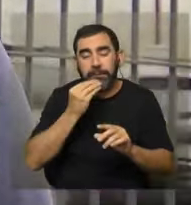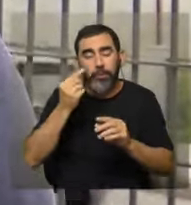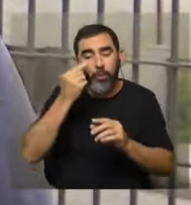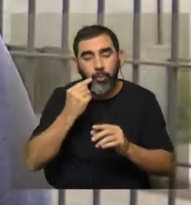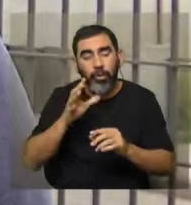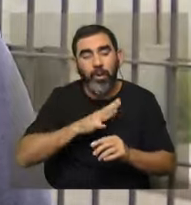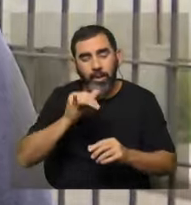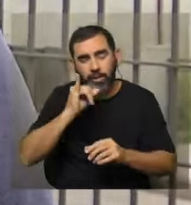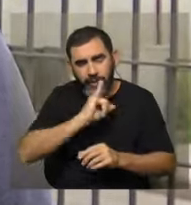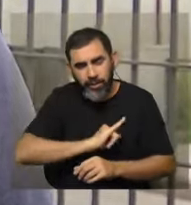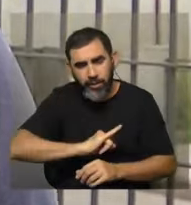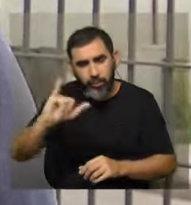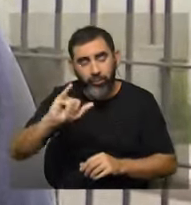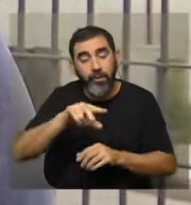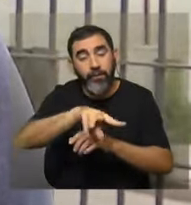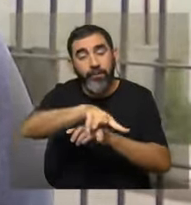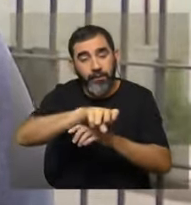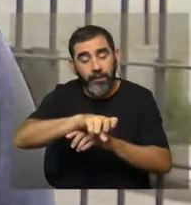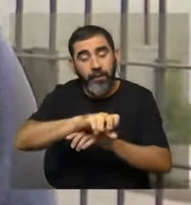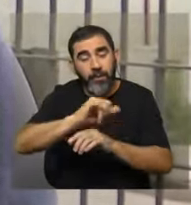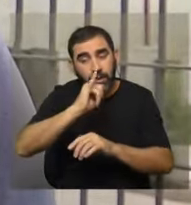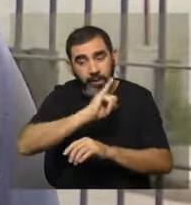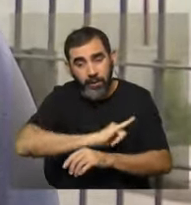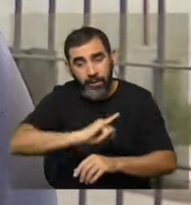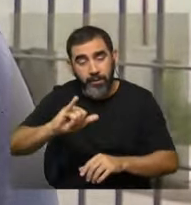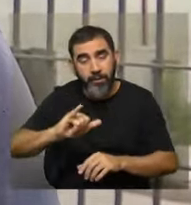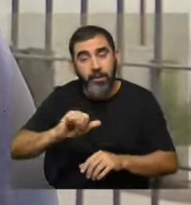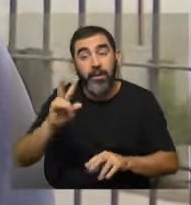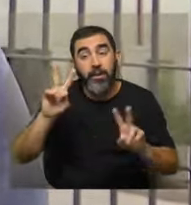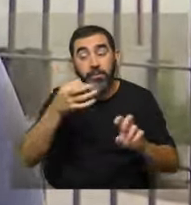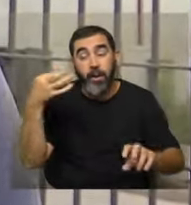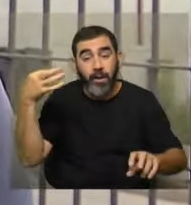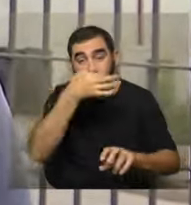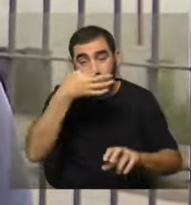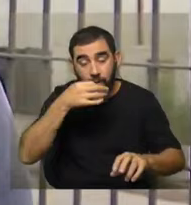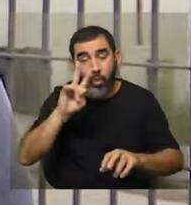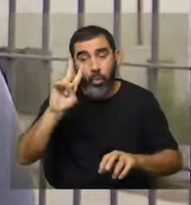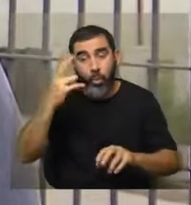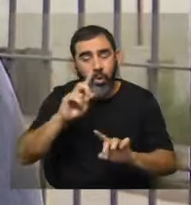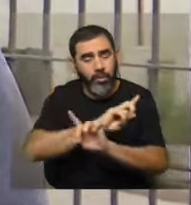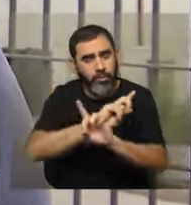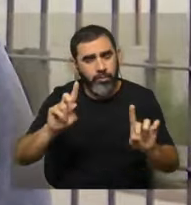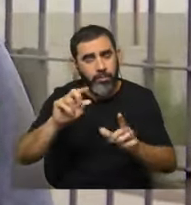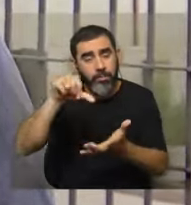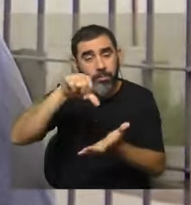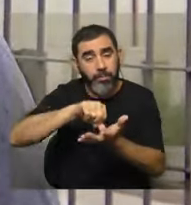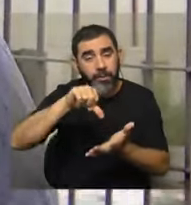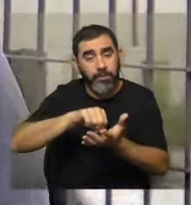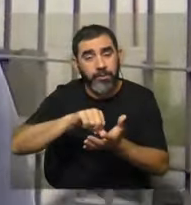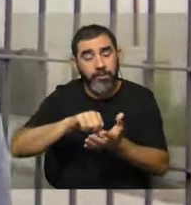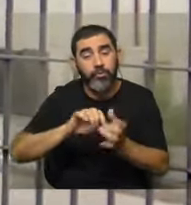hay denuncias en fiscalías que se han realizados en materia de narcotráfico el Uruguay Dejó de ser un país de tránsito